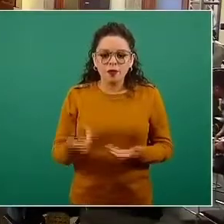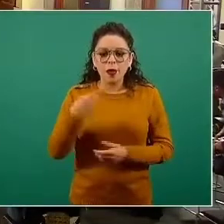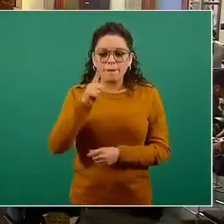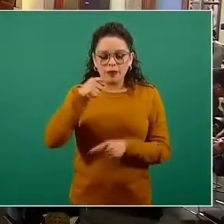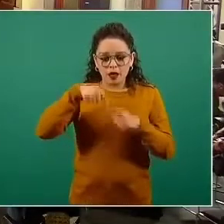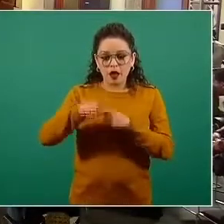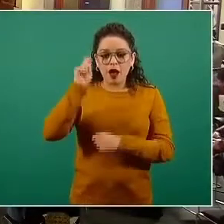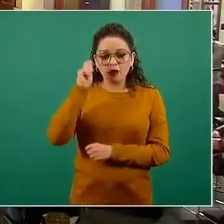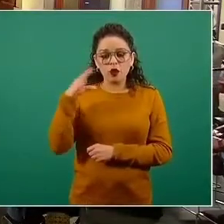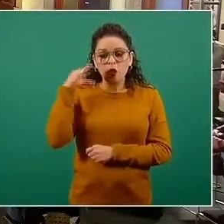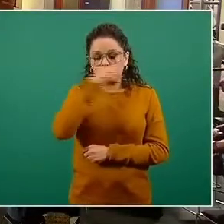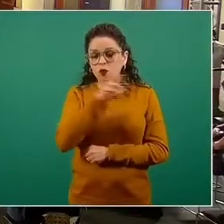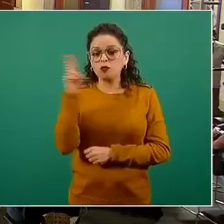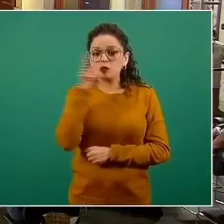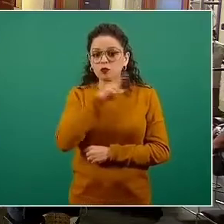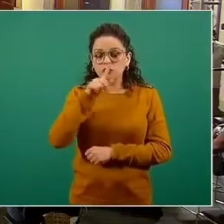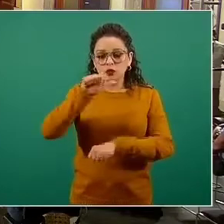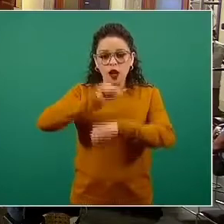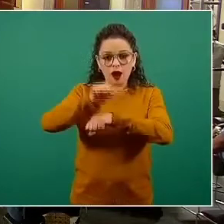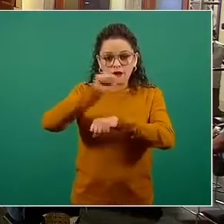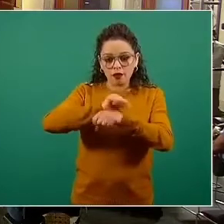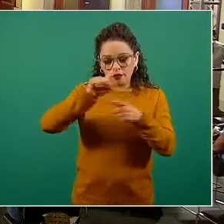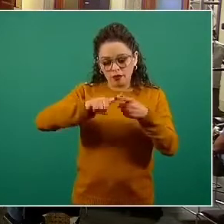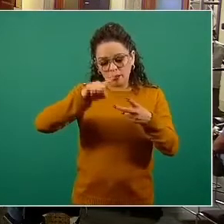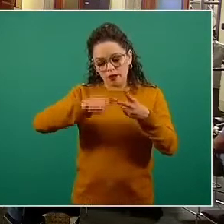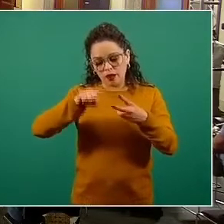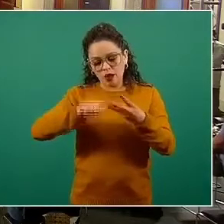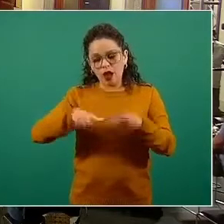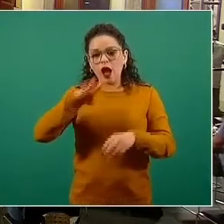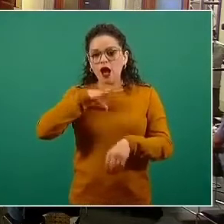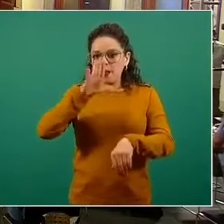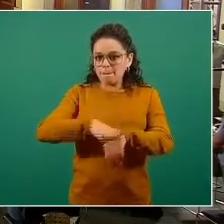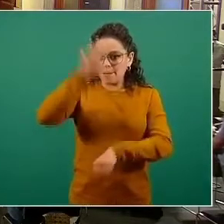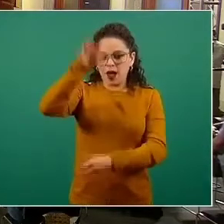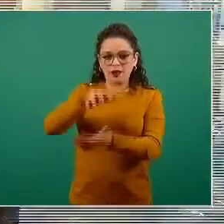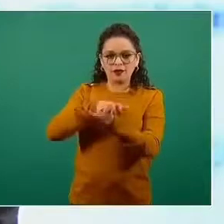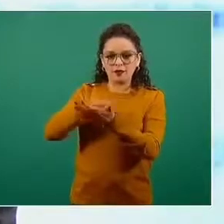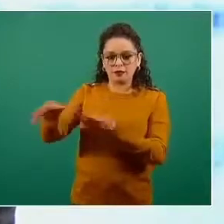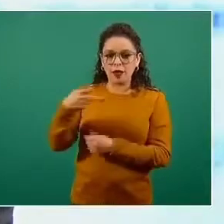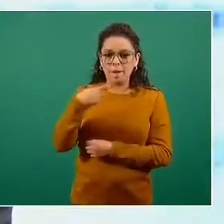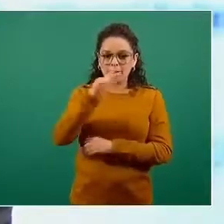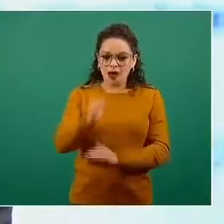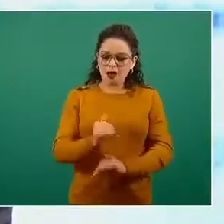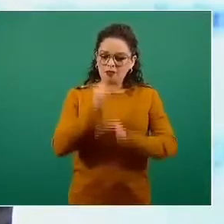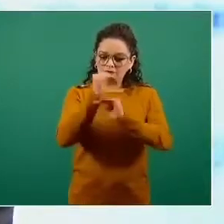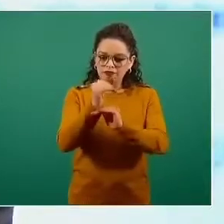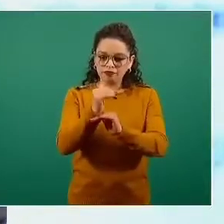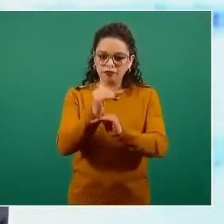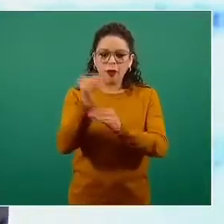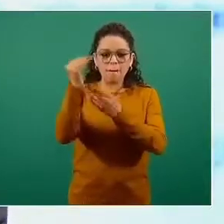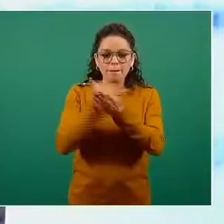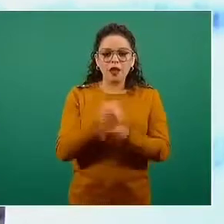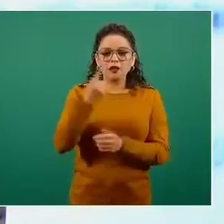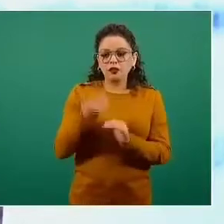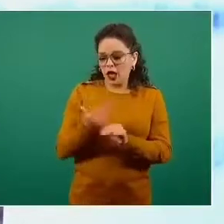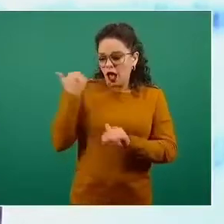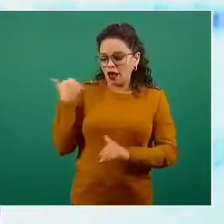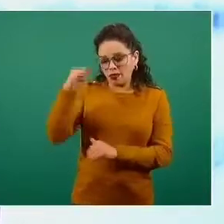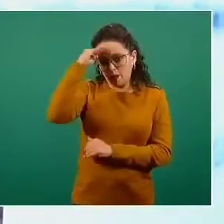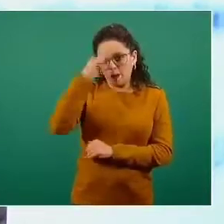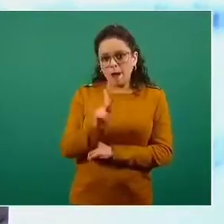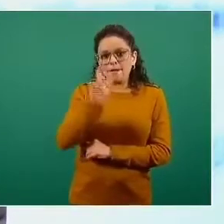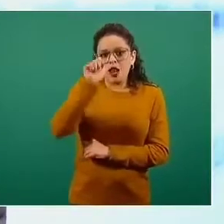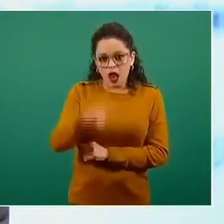Rusia y Argentina es donde hemos logrado la mayor capacidad, pero limitada respecto a lo que se planeaba. Entonces, es posible que esta